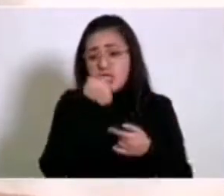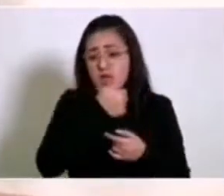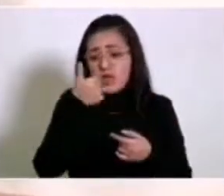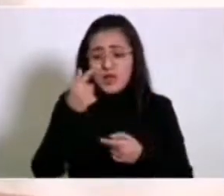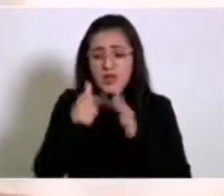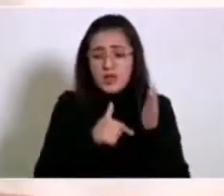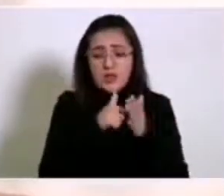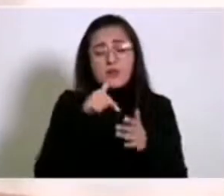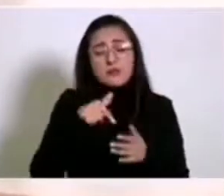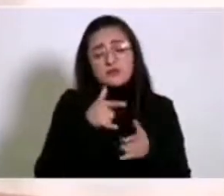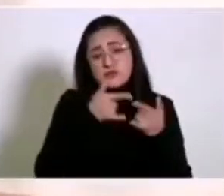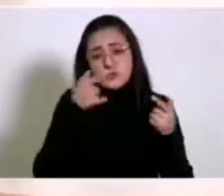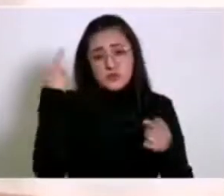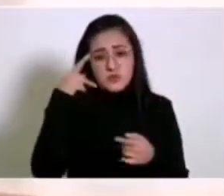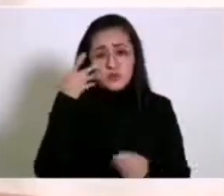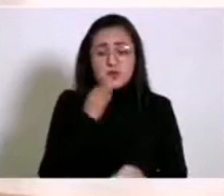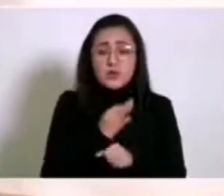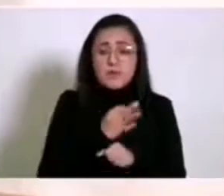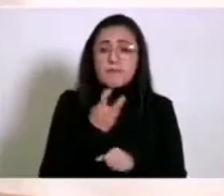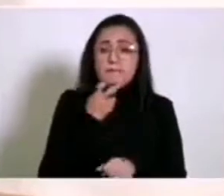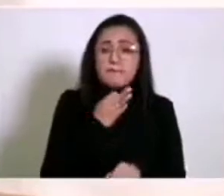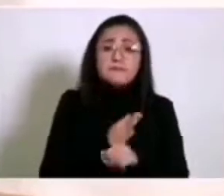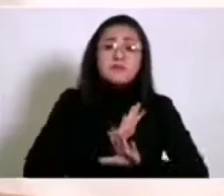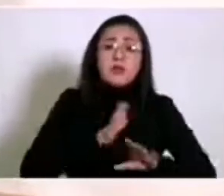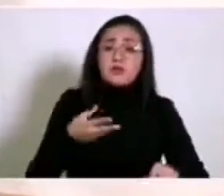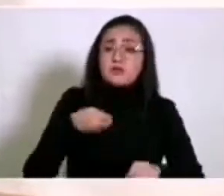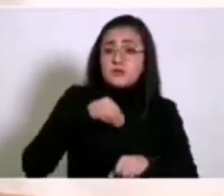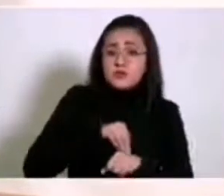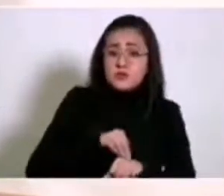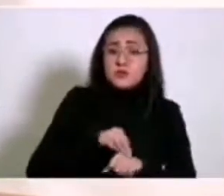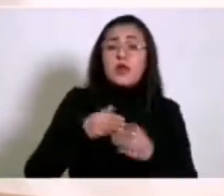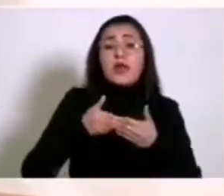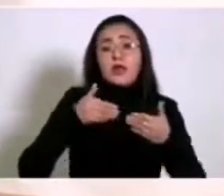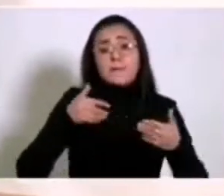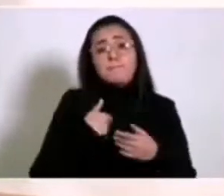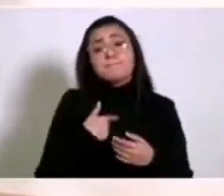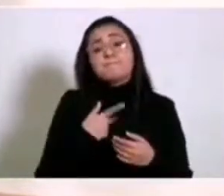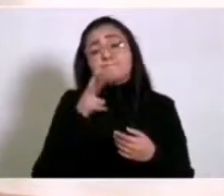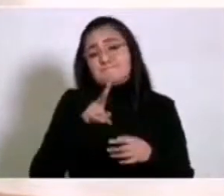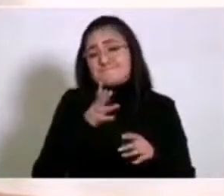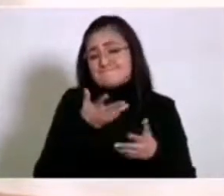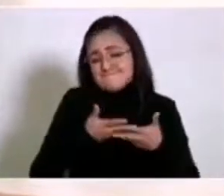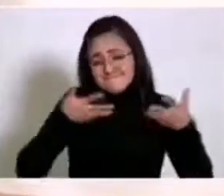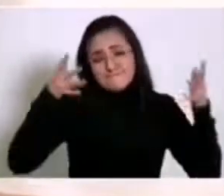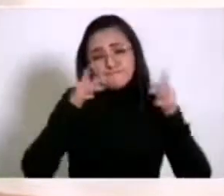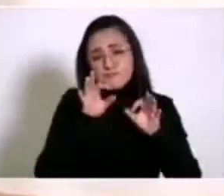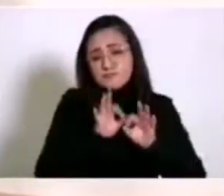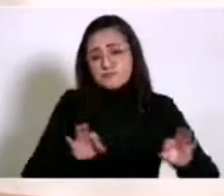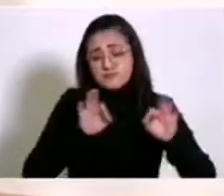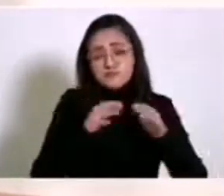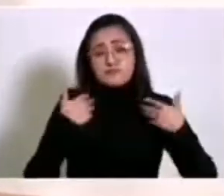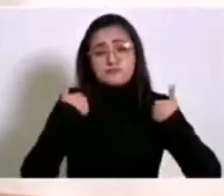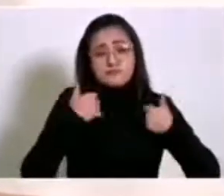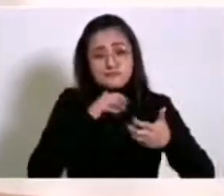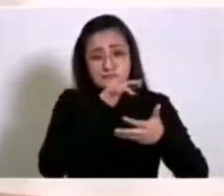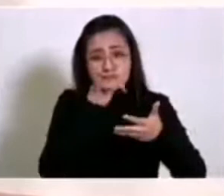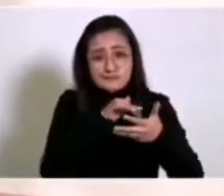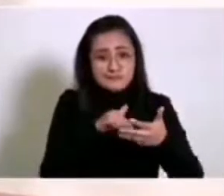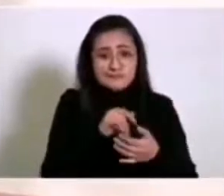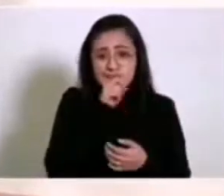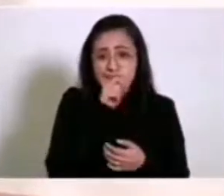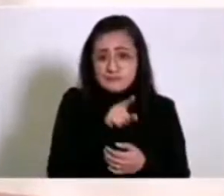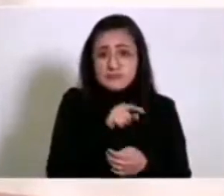en la historia de puebla esta medida ya se está implementando y la cual será de gran relevancia para la lectura y entendimiento de nuestra sede o